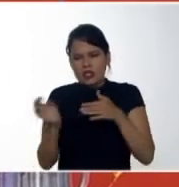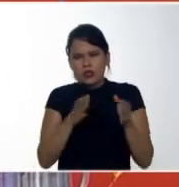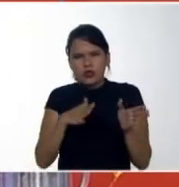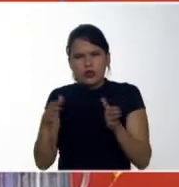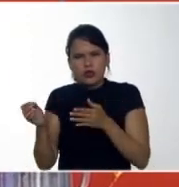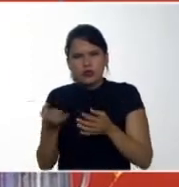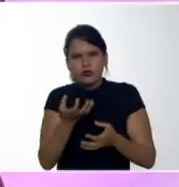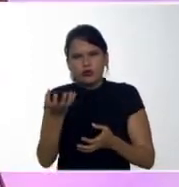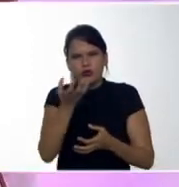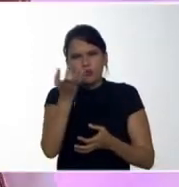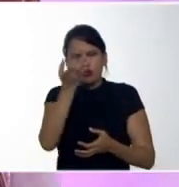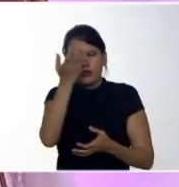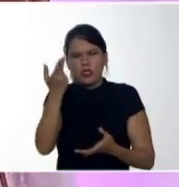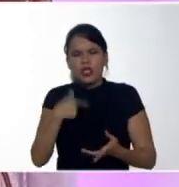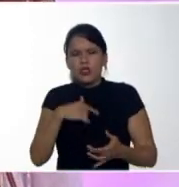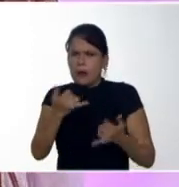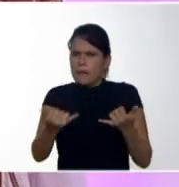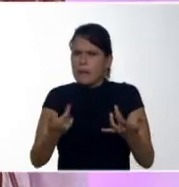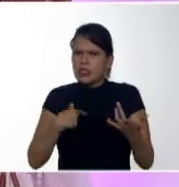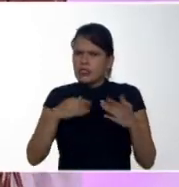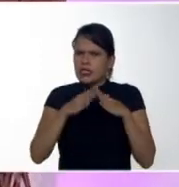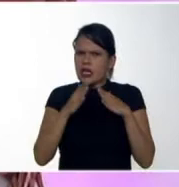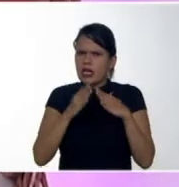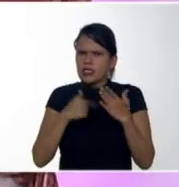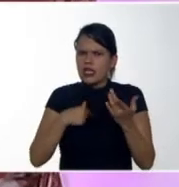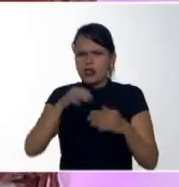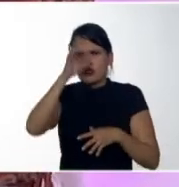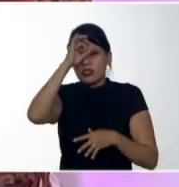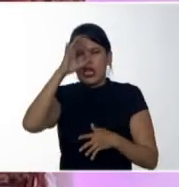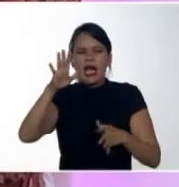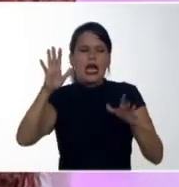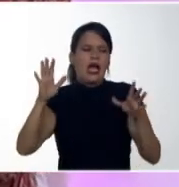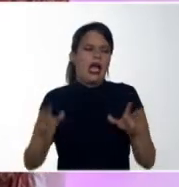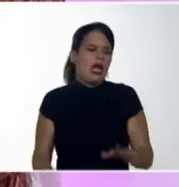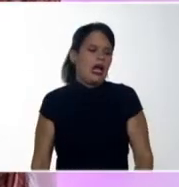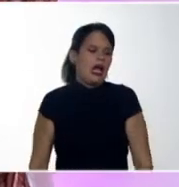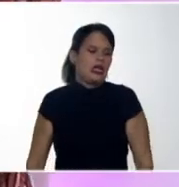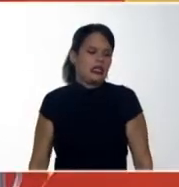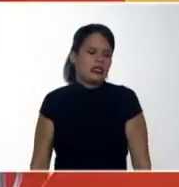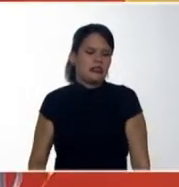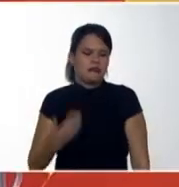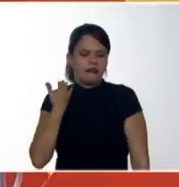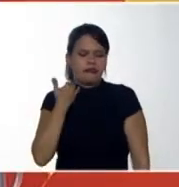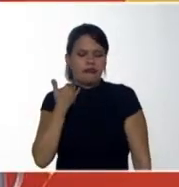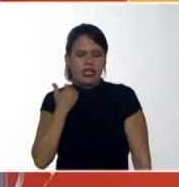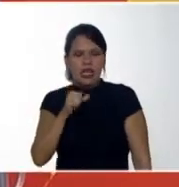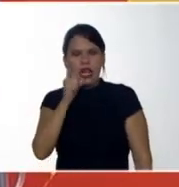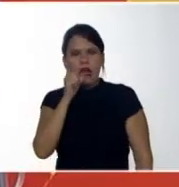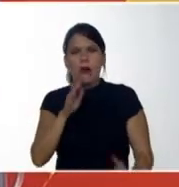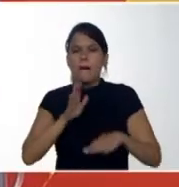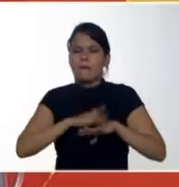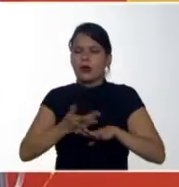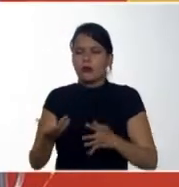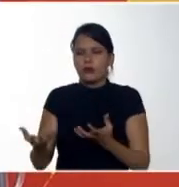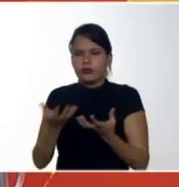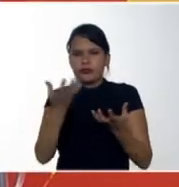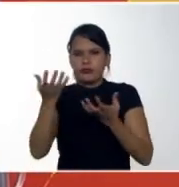evaporar y es cuando ocurre en el hogar. No sé si te ha ocurrido. ¡Ay, se me secó el agua! Así es. Bueno, porque se